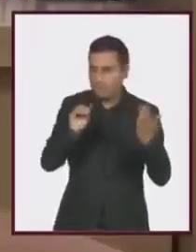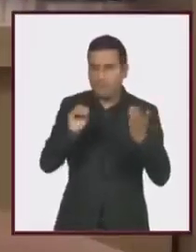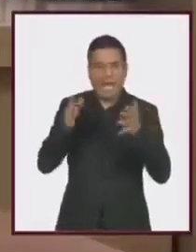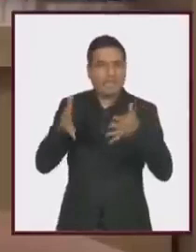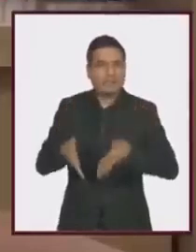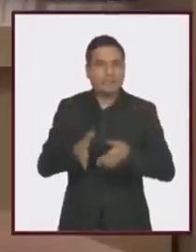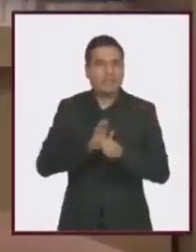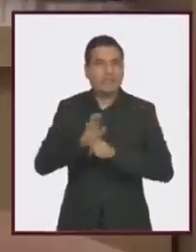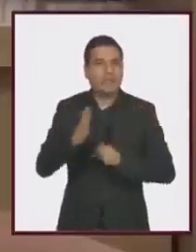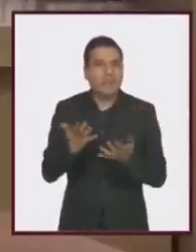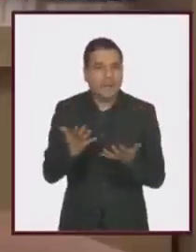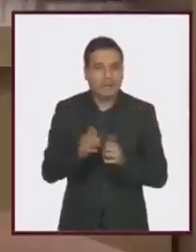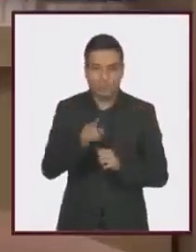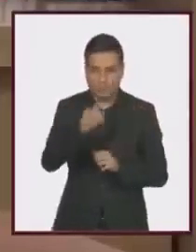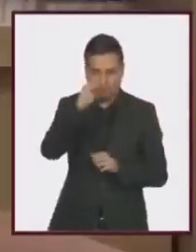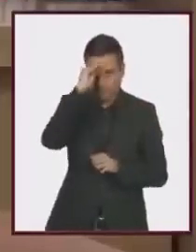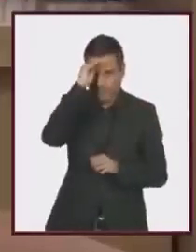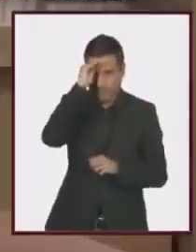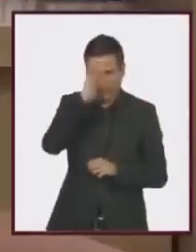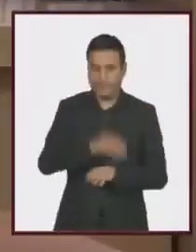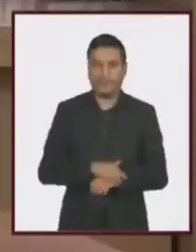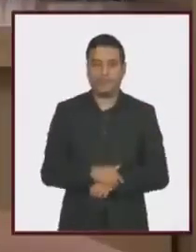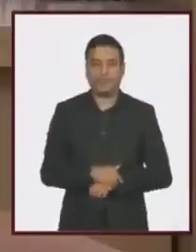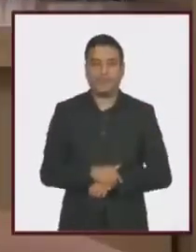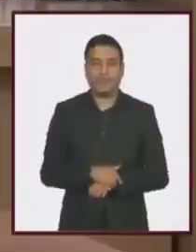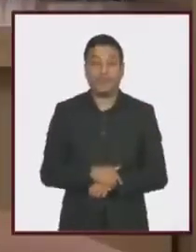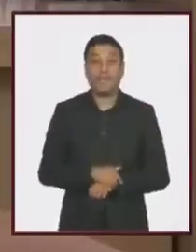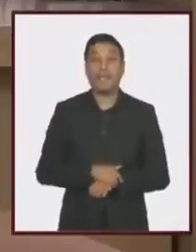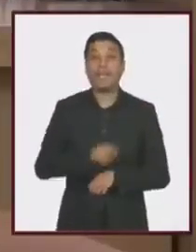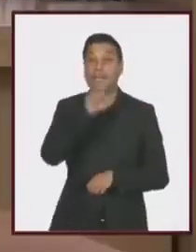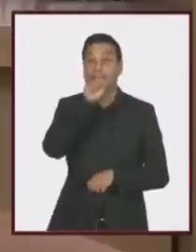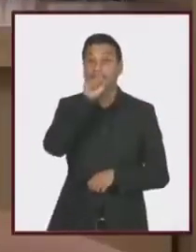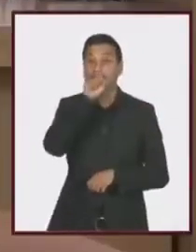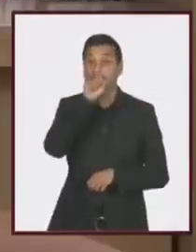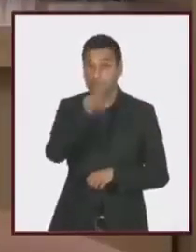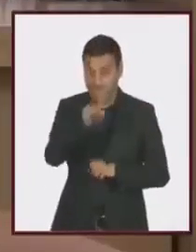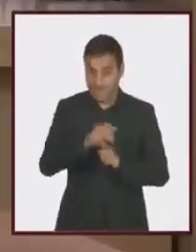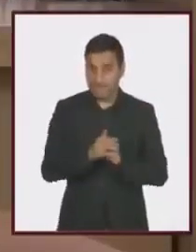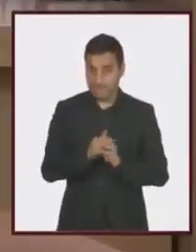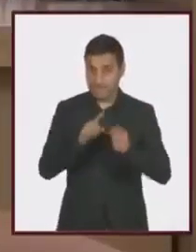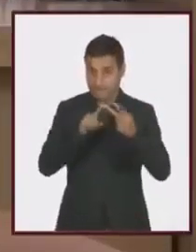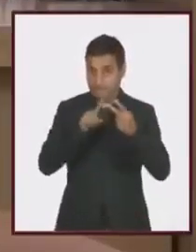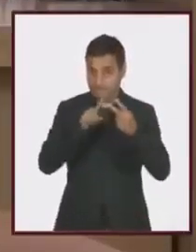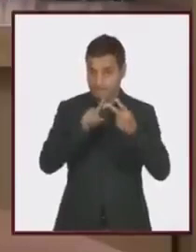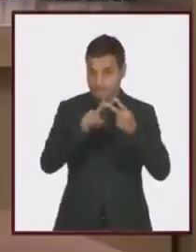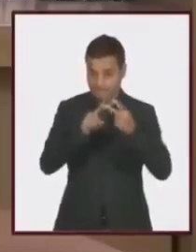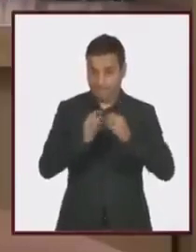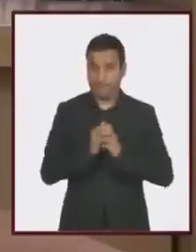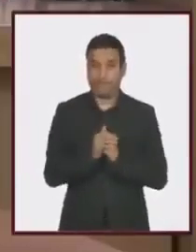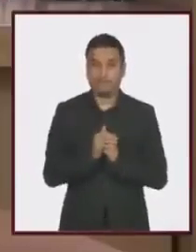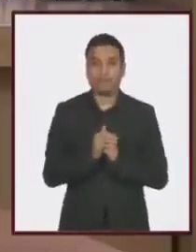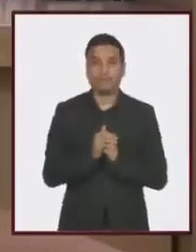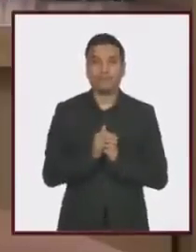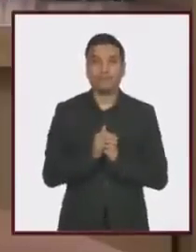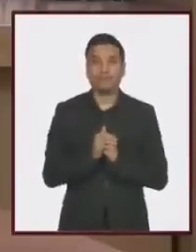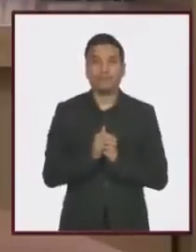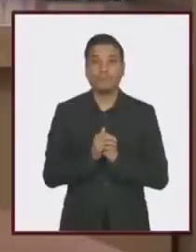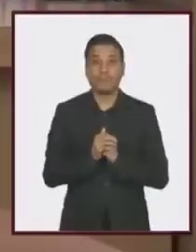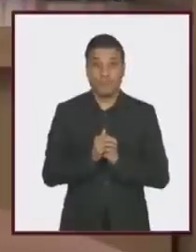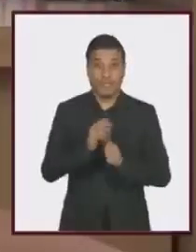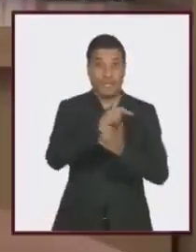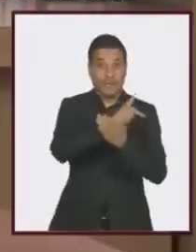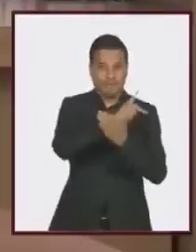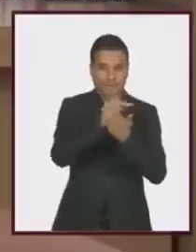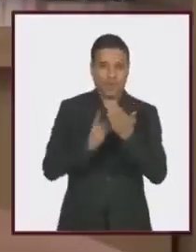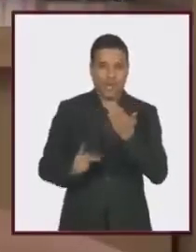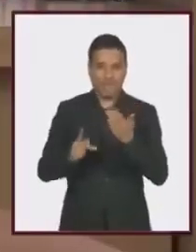analítico. También van a considerar, en segundo lugar, algunos contenidos nacionales